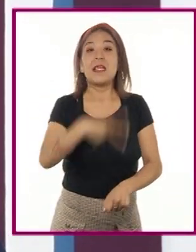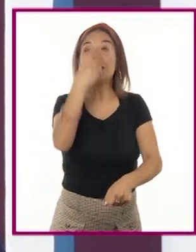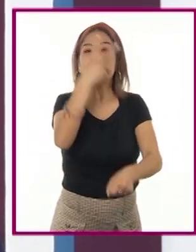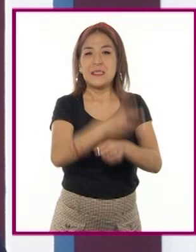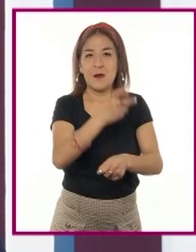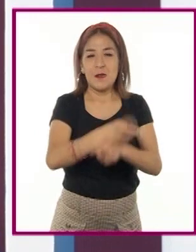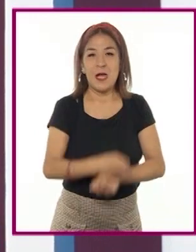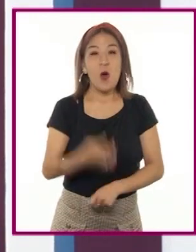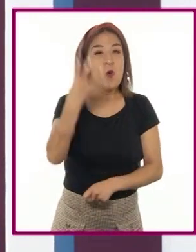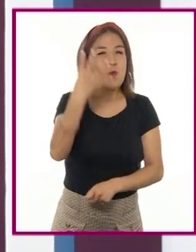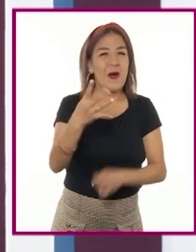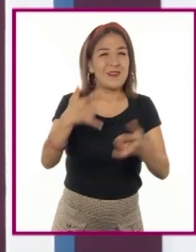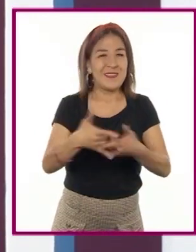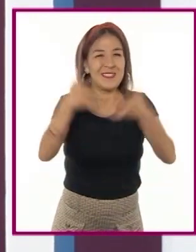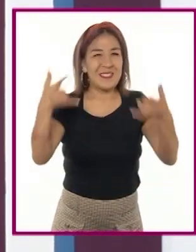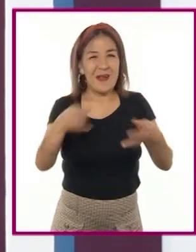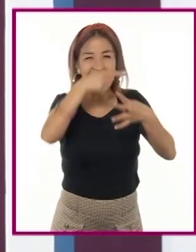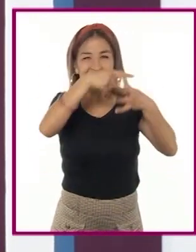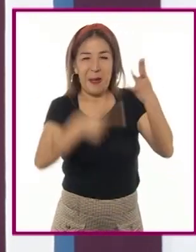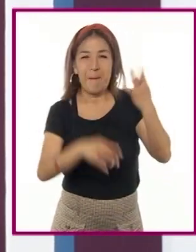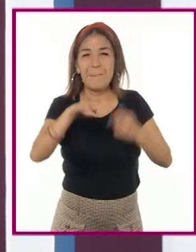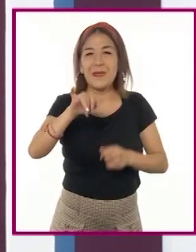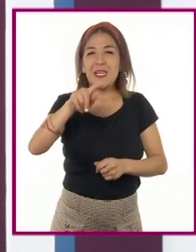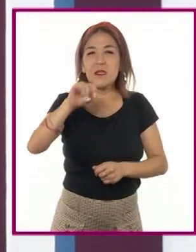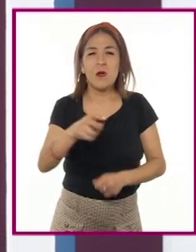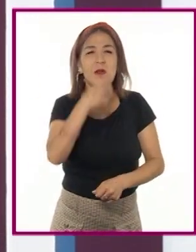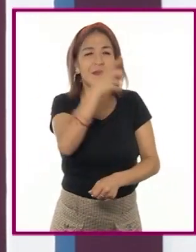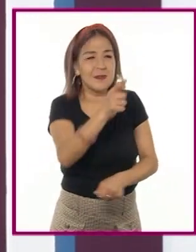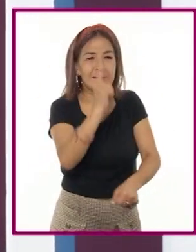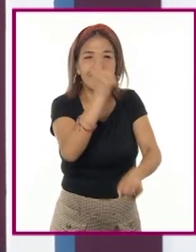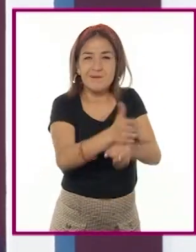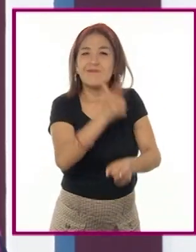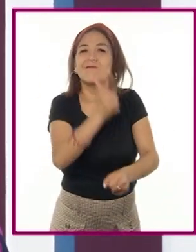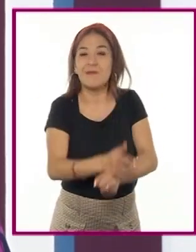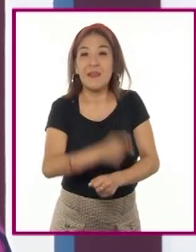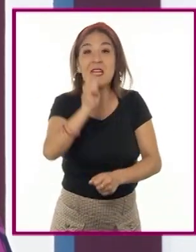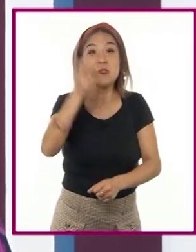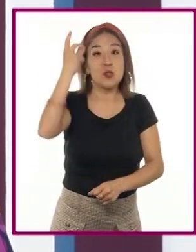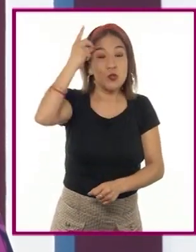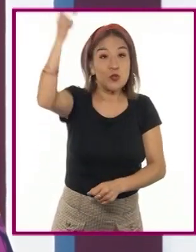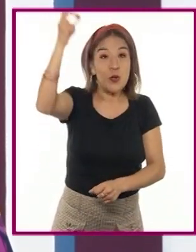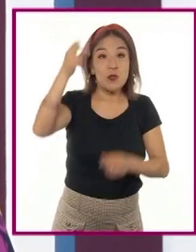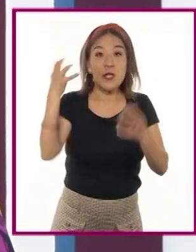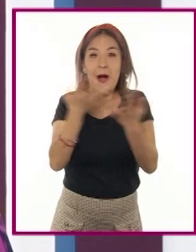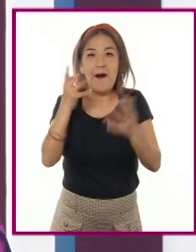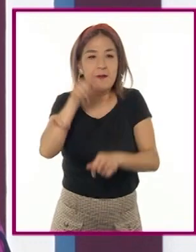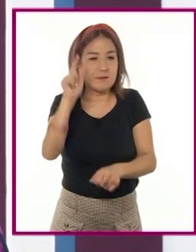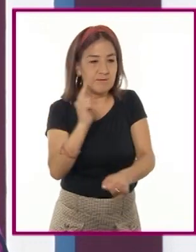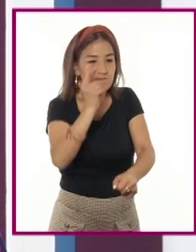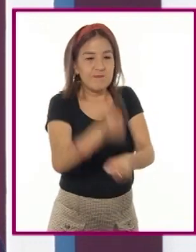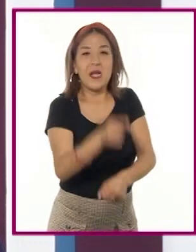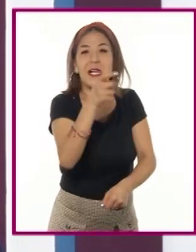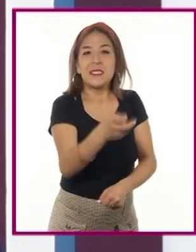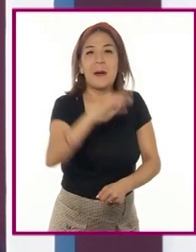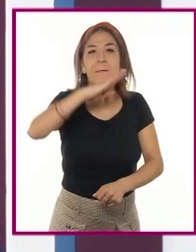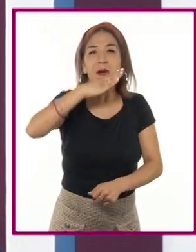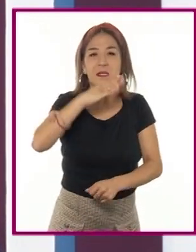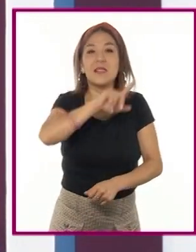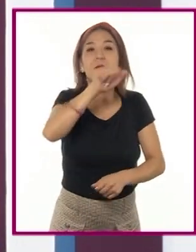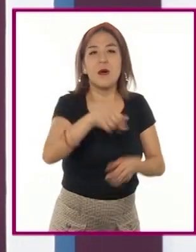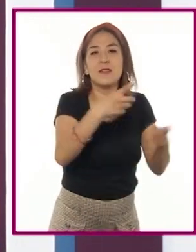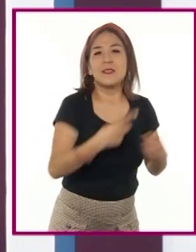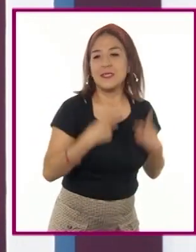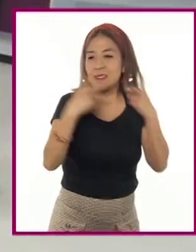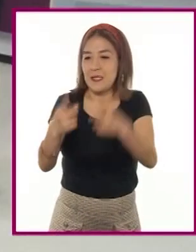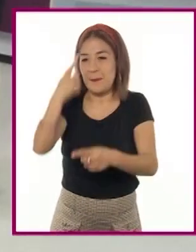los 4 mitos podemos identificar que son dioses quienes descubren el maíz y proveen de este alimento a los